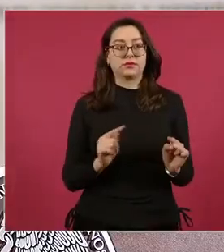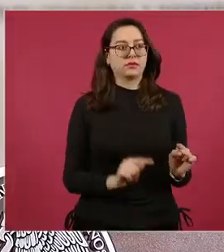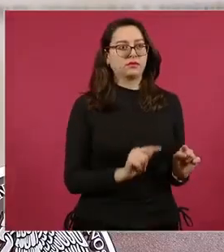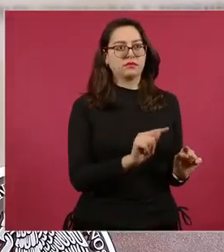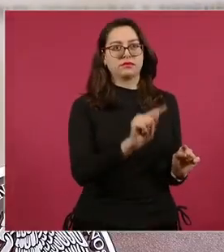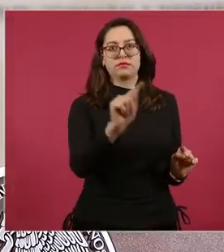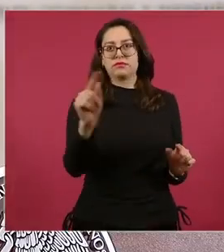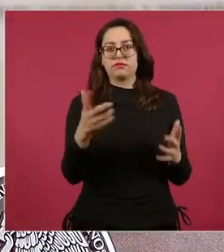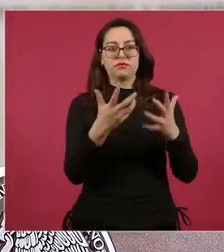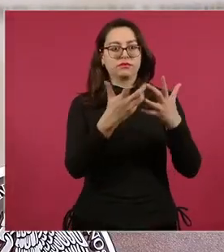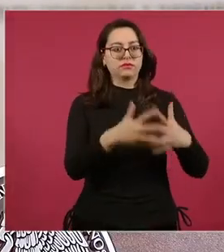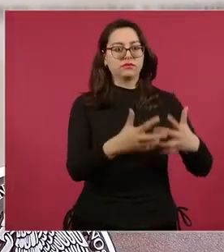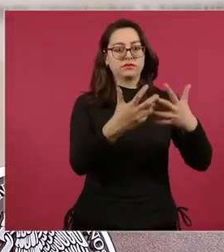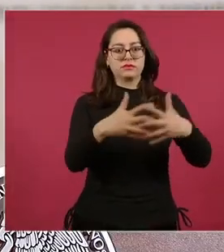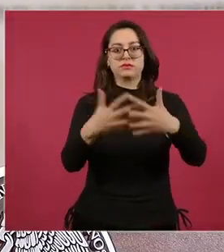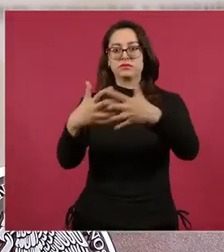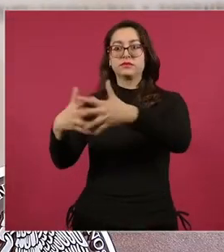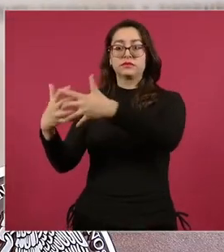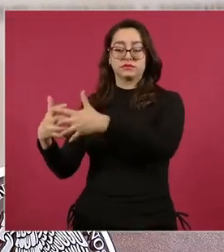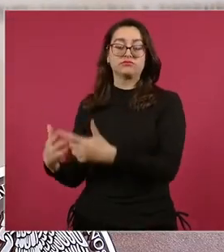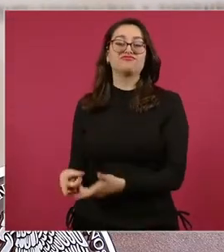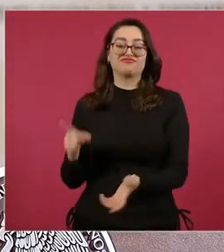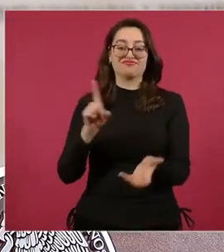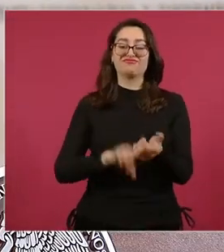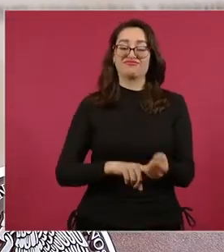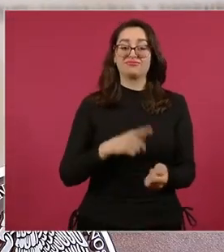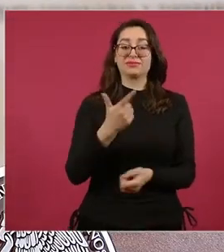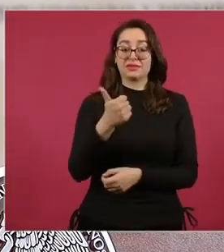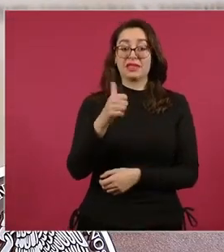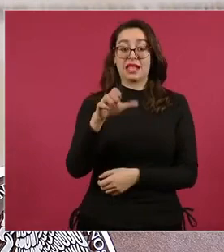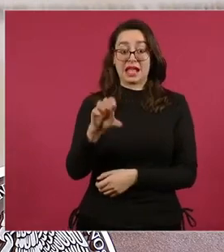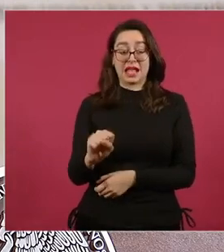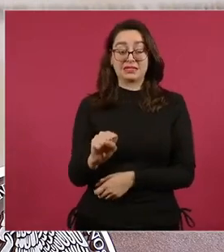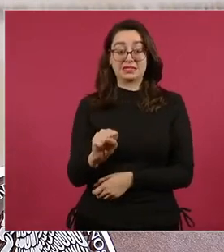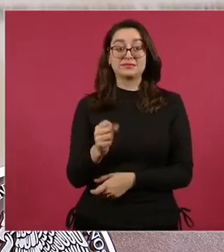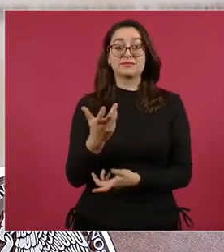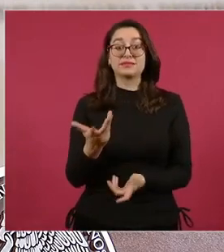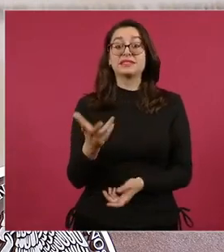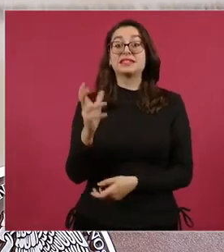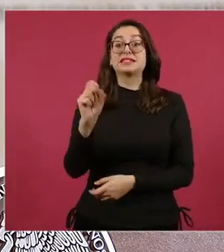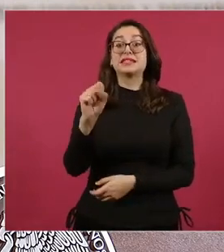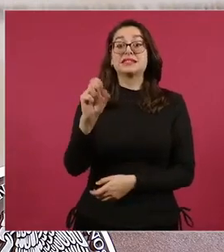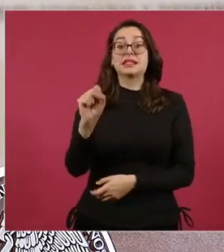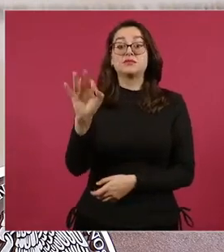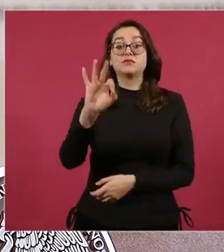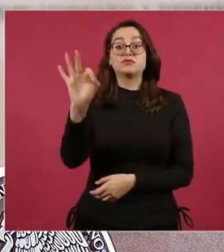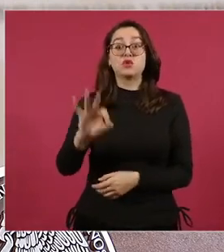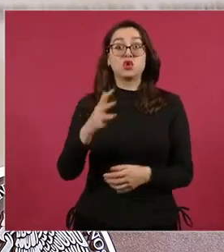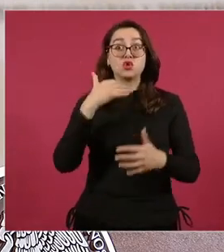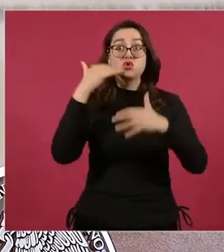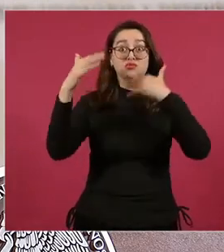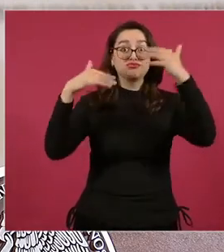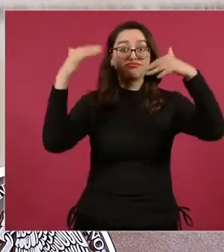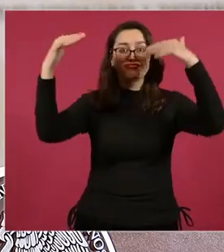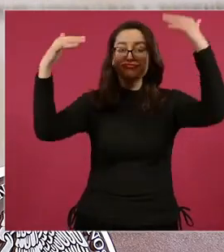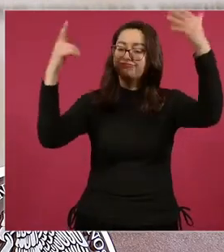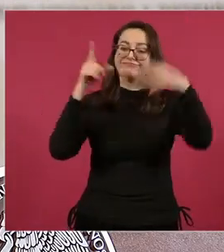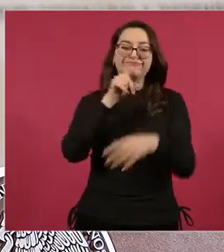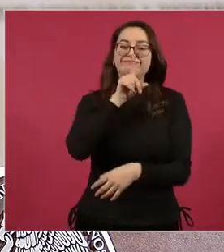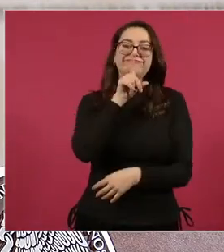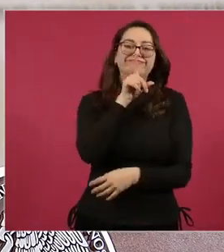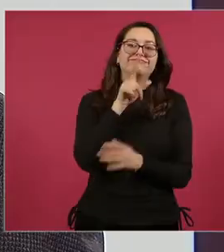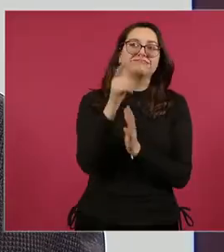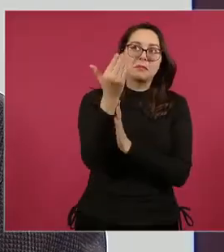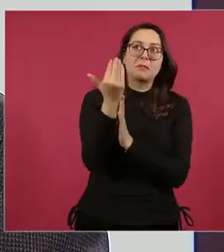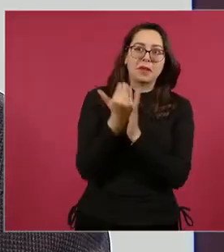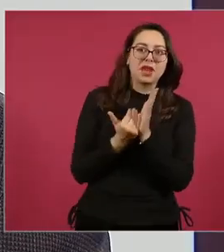de nuestras centrales, con mínimos efectos contaminantes y menores costos de